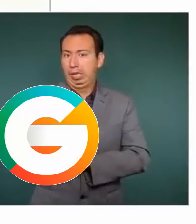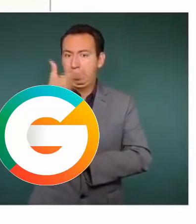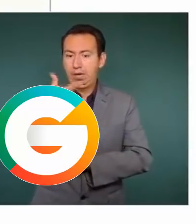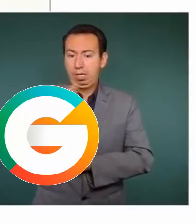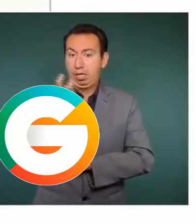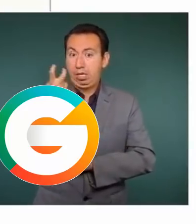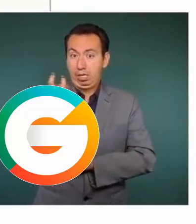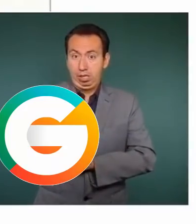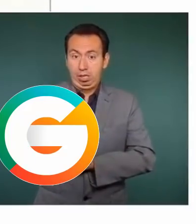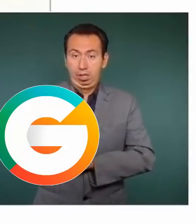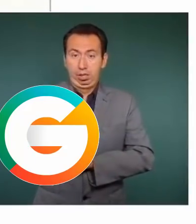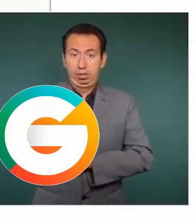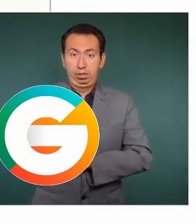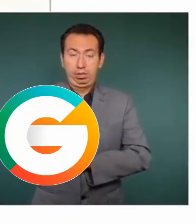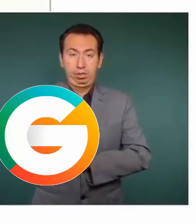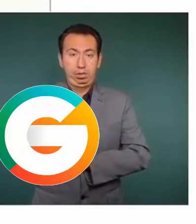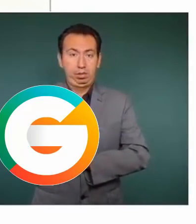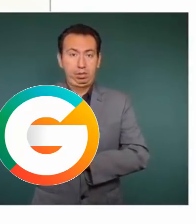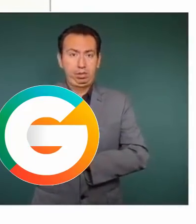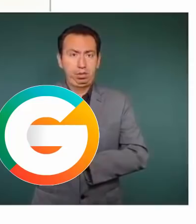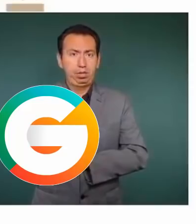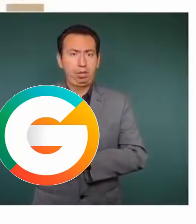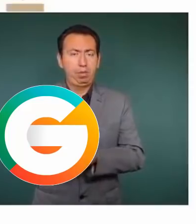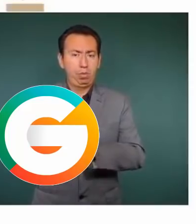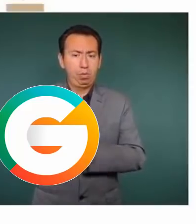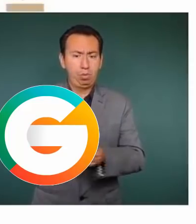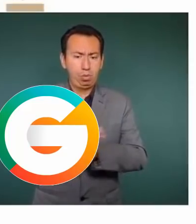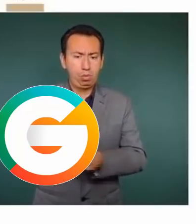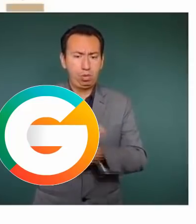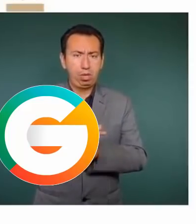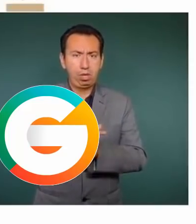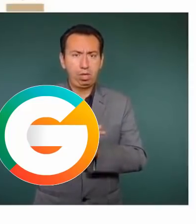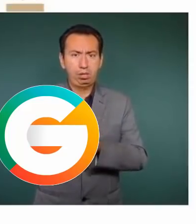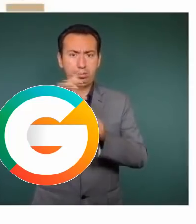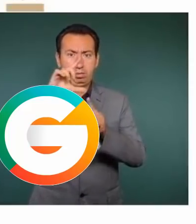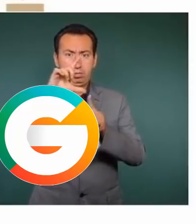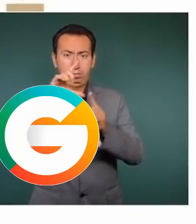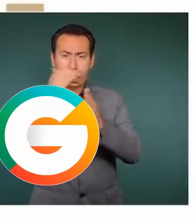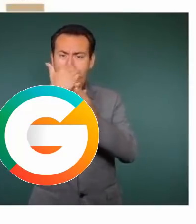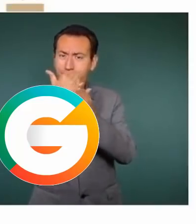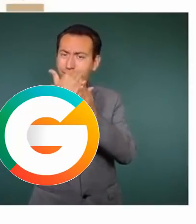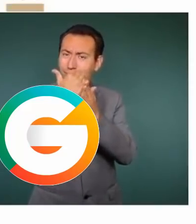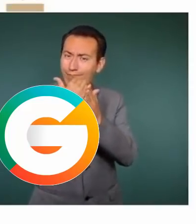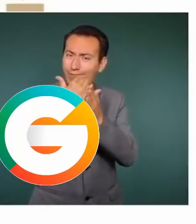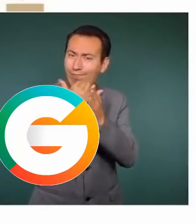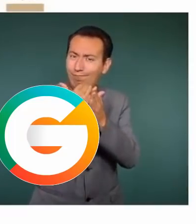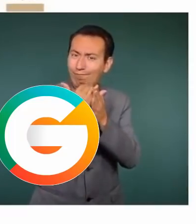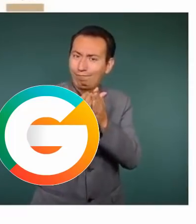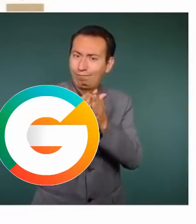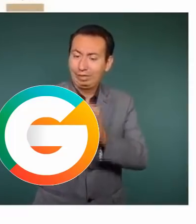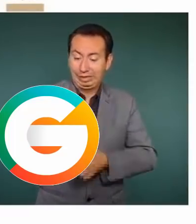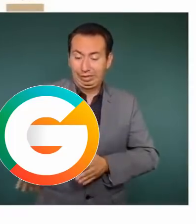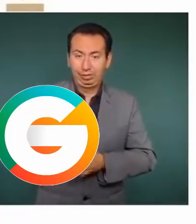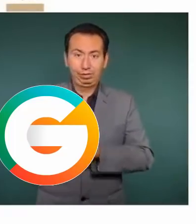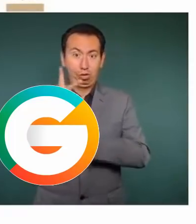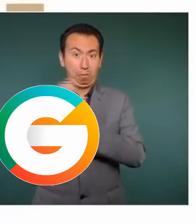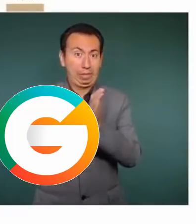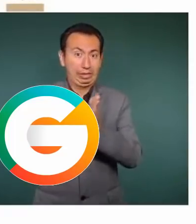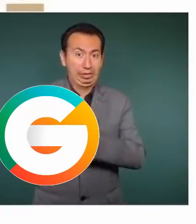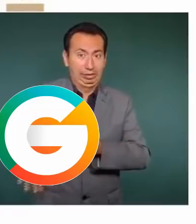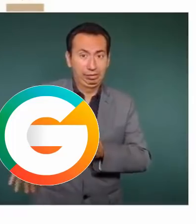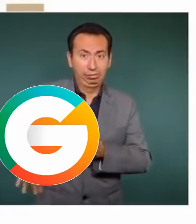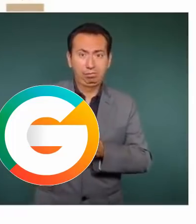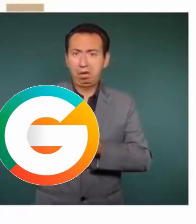podemos observar también una tendencia hacia la baja. Estos dos últimos meses ha habido